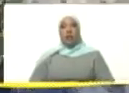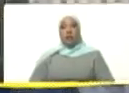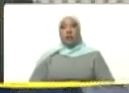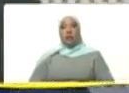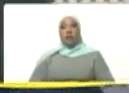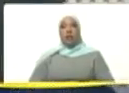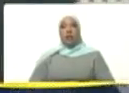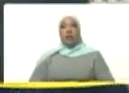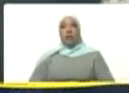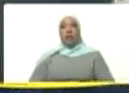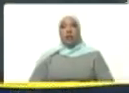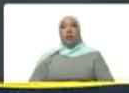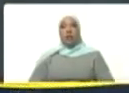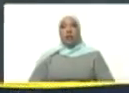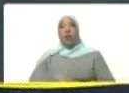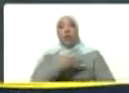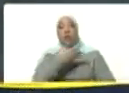Compañeros,